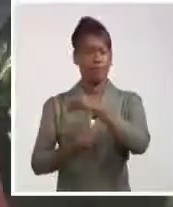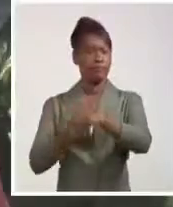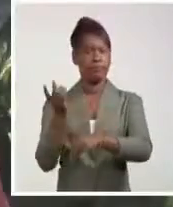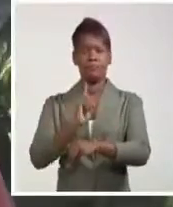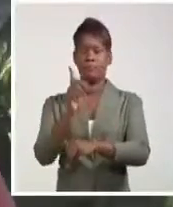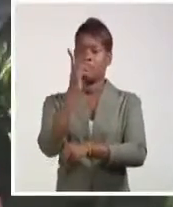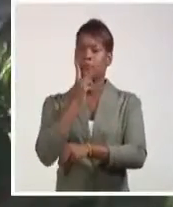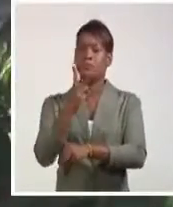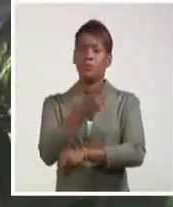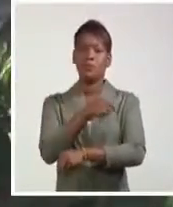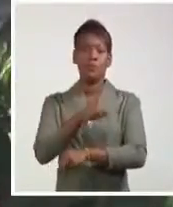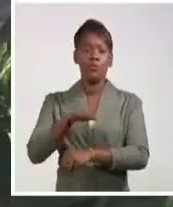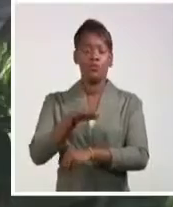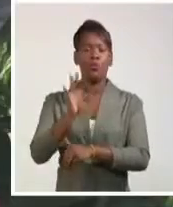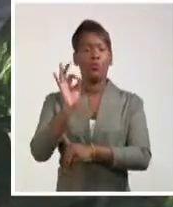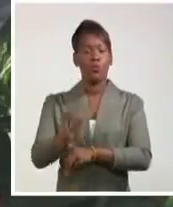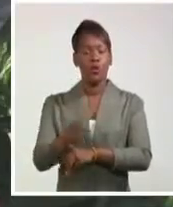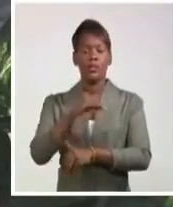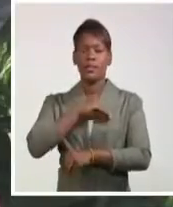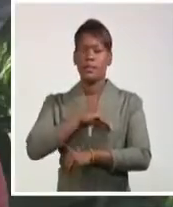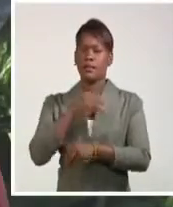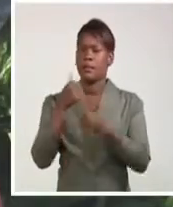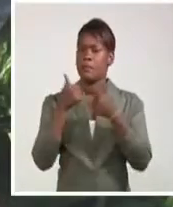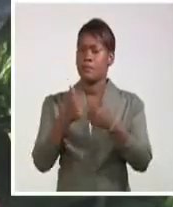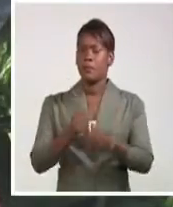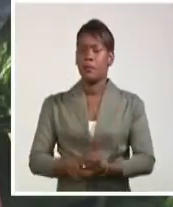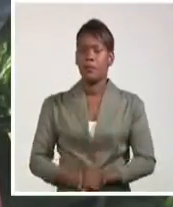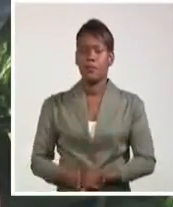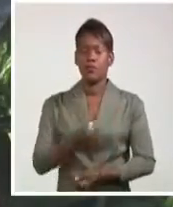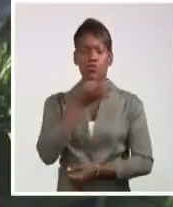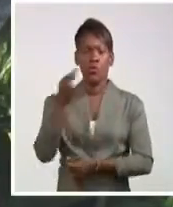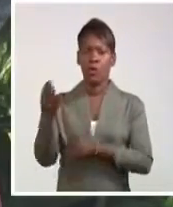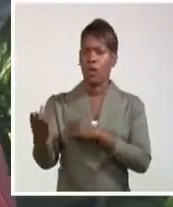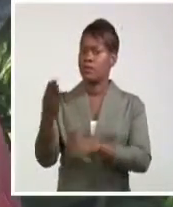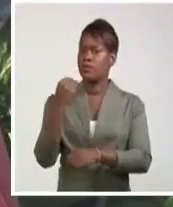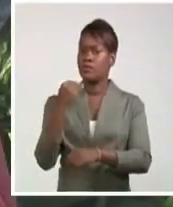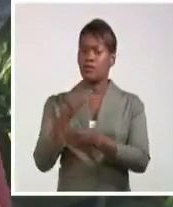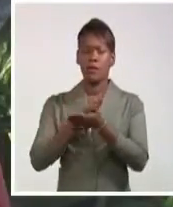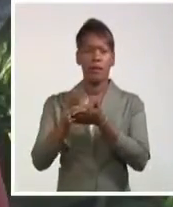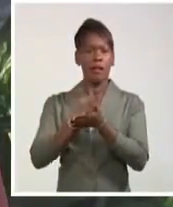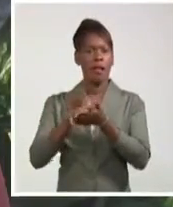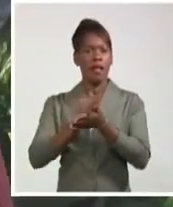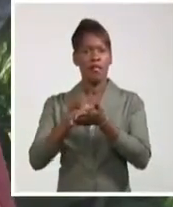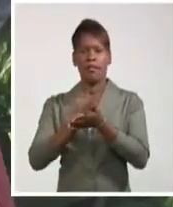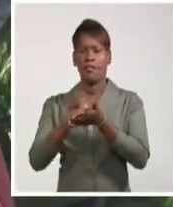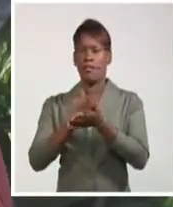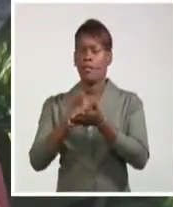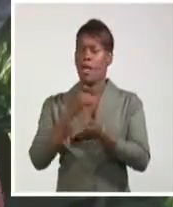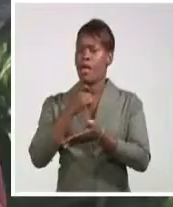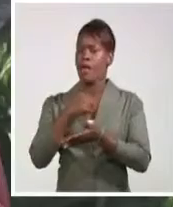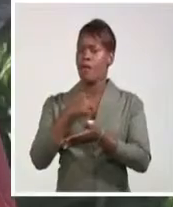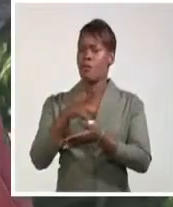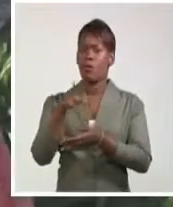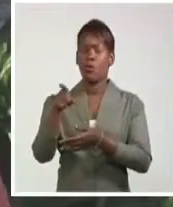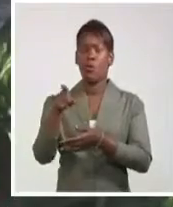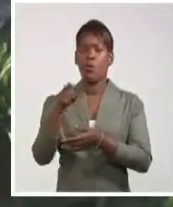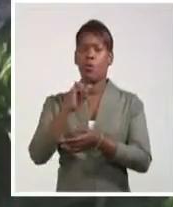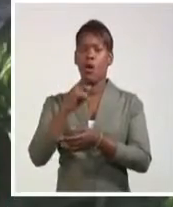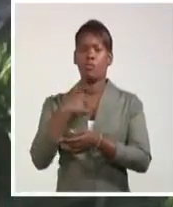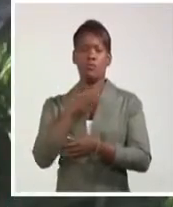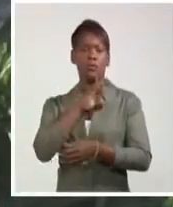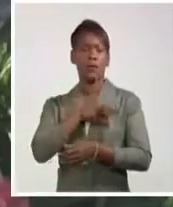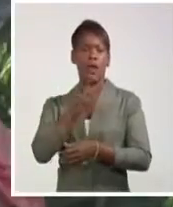comunidad. A mí nadie me dice, mira, ni a ningún delegado, tú vas a ganar tanto por ser